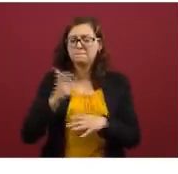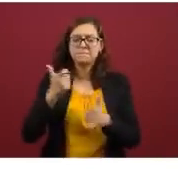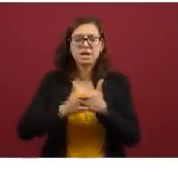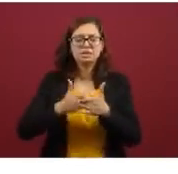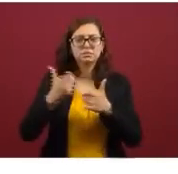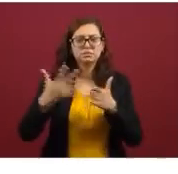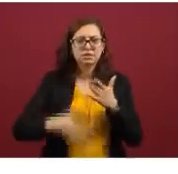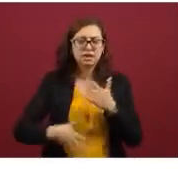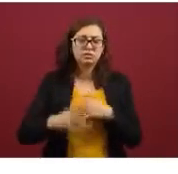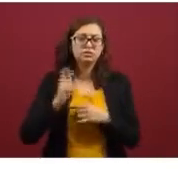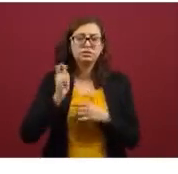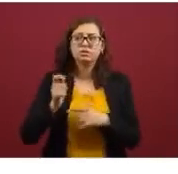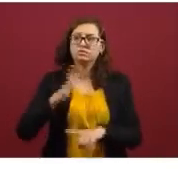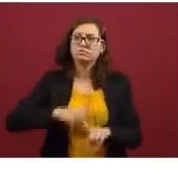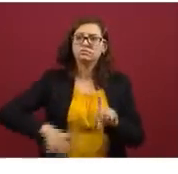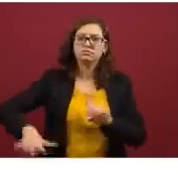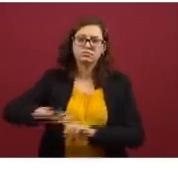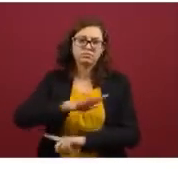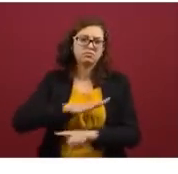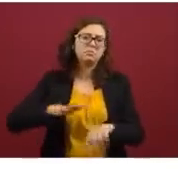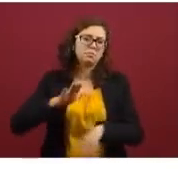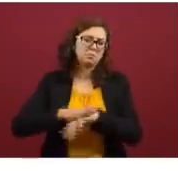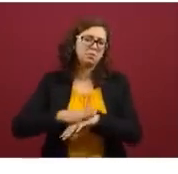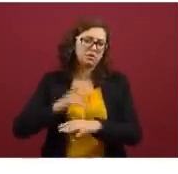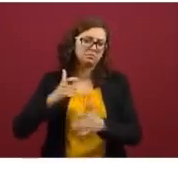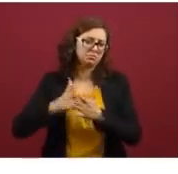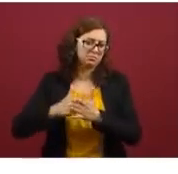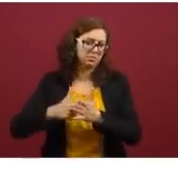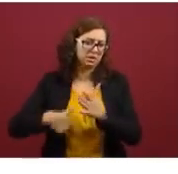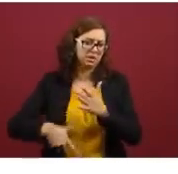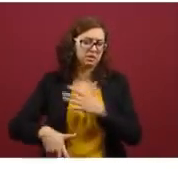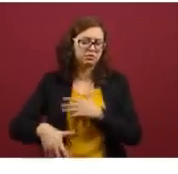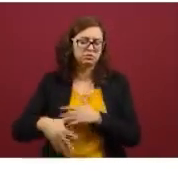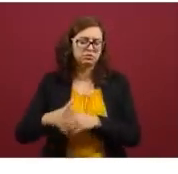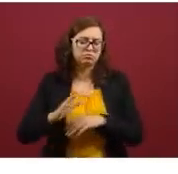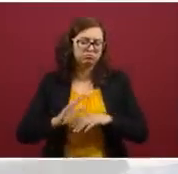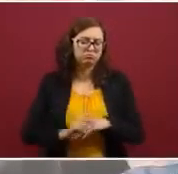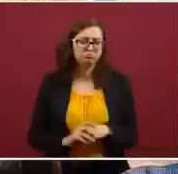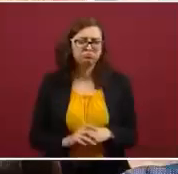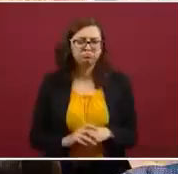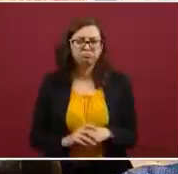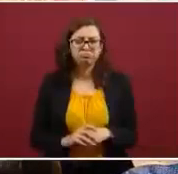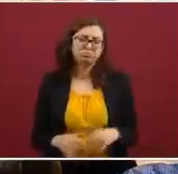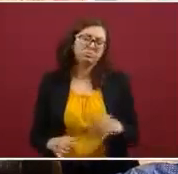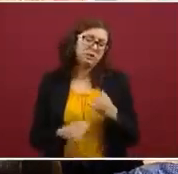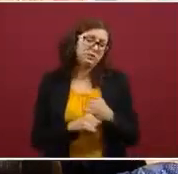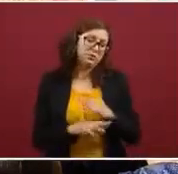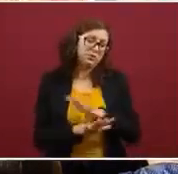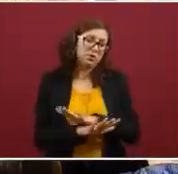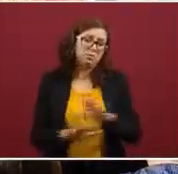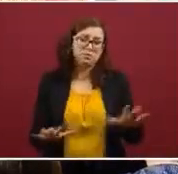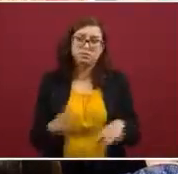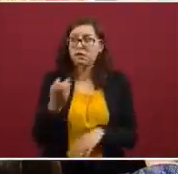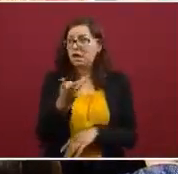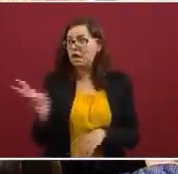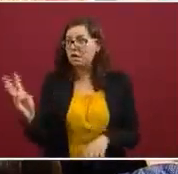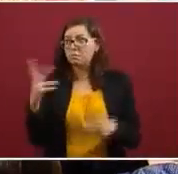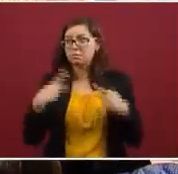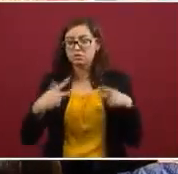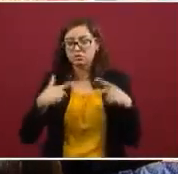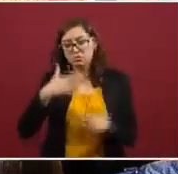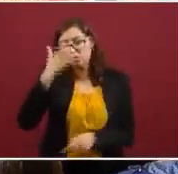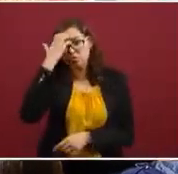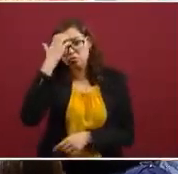en sus zonas el precio más competitivo. Señor presidente, esta es la información para empoderar a los